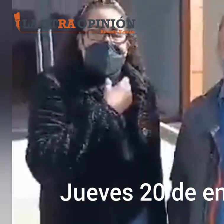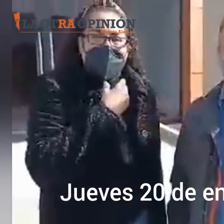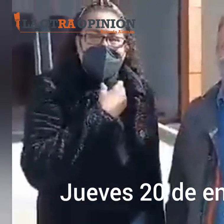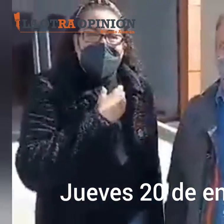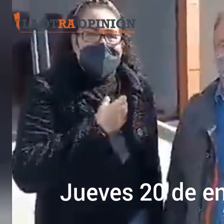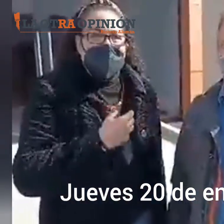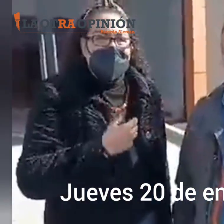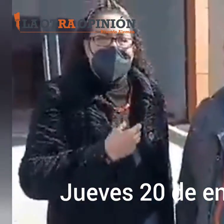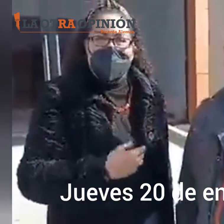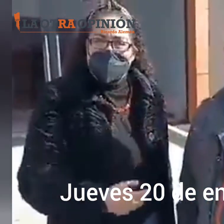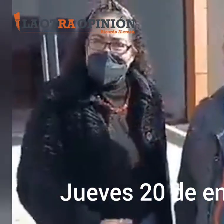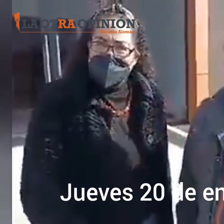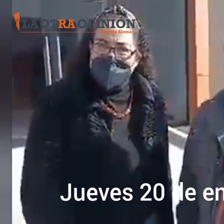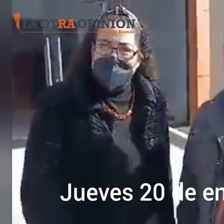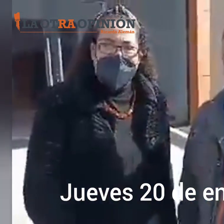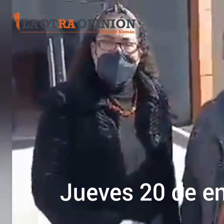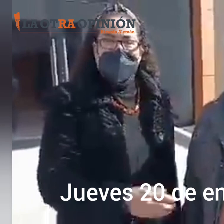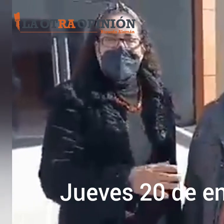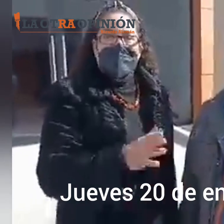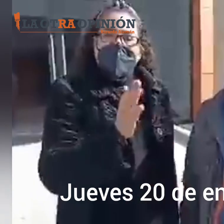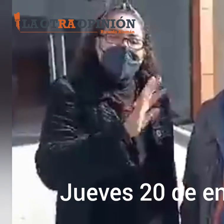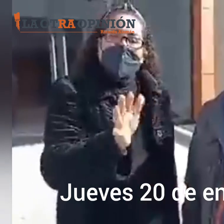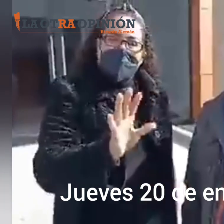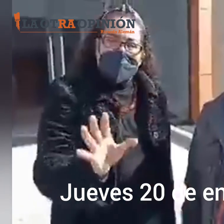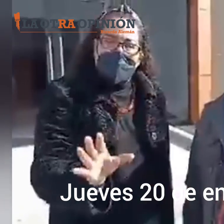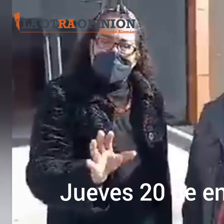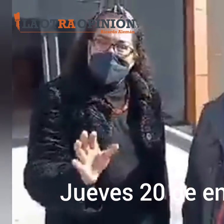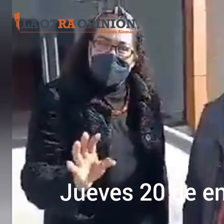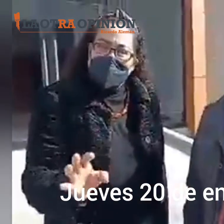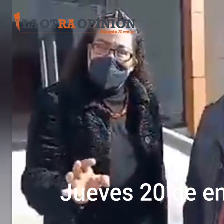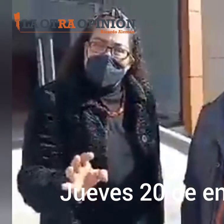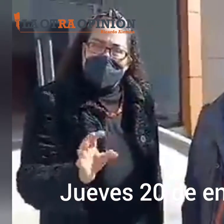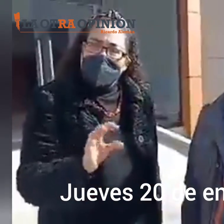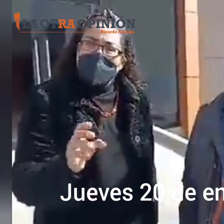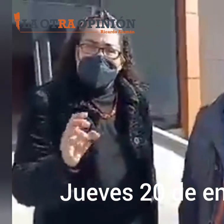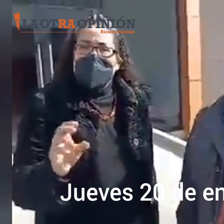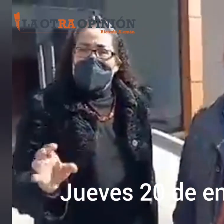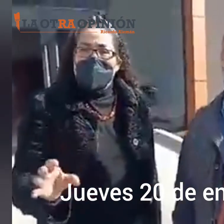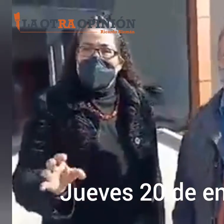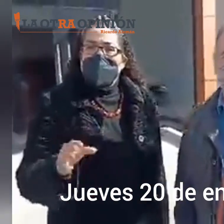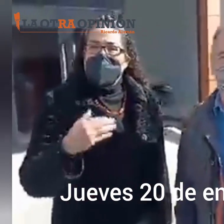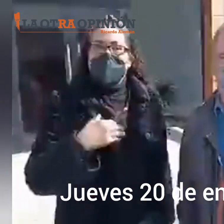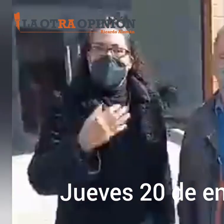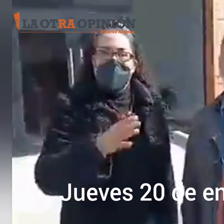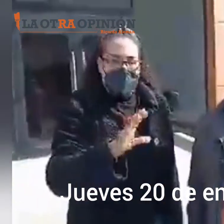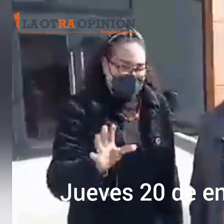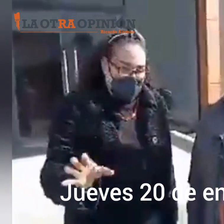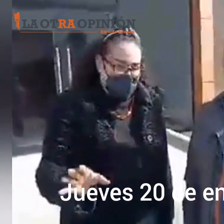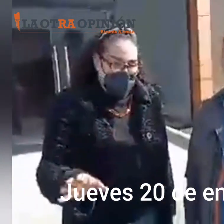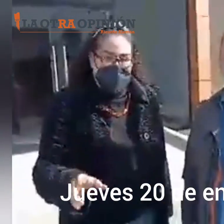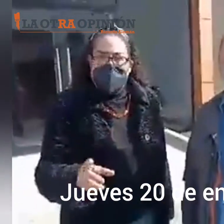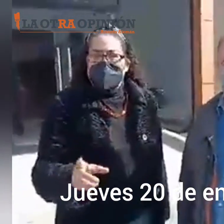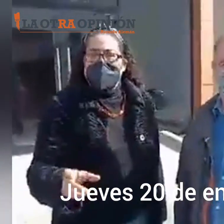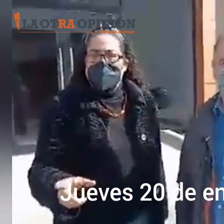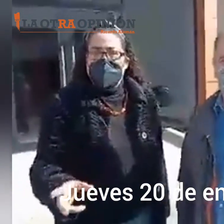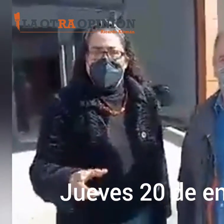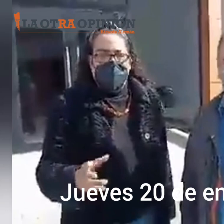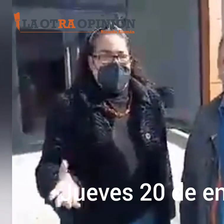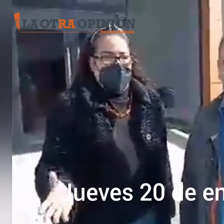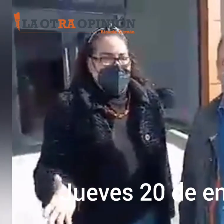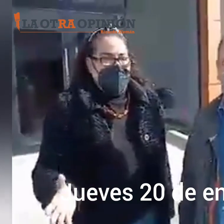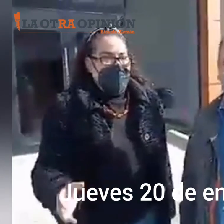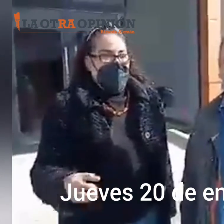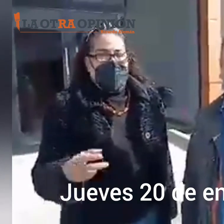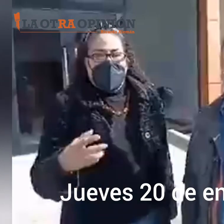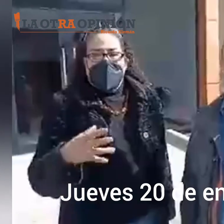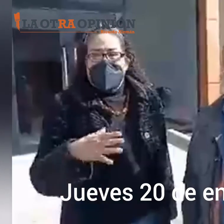licenciado. Eduardo Edman Pérez Castro, él es... Nunca nadie había sabido quién es mi abogado, ni yo nunca había querido decir quién es mi abogado,